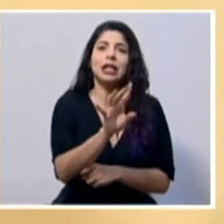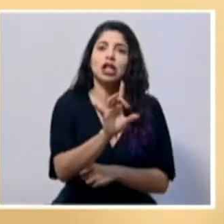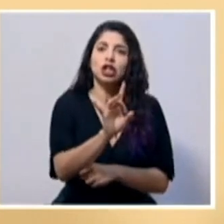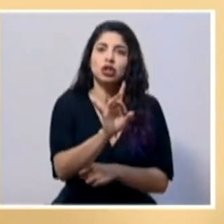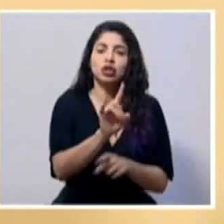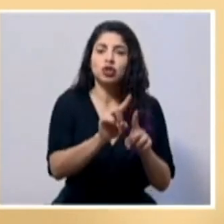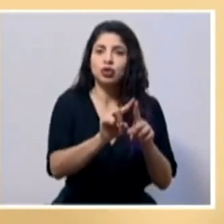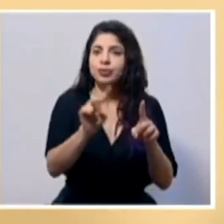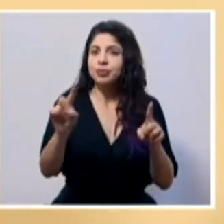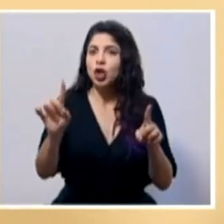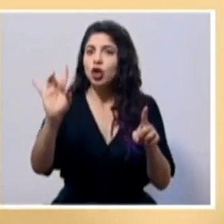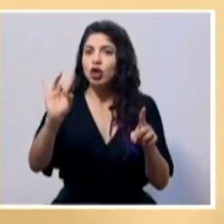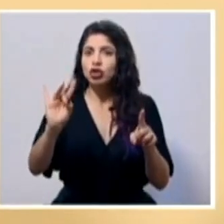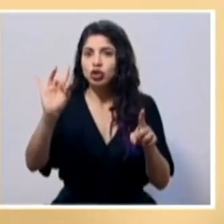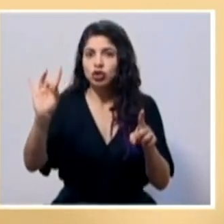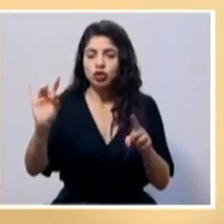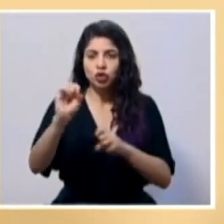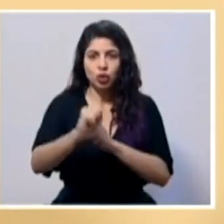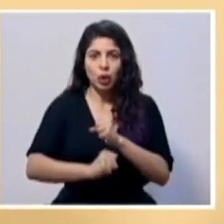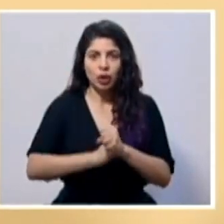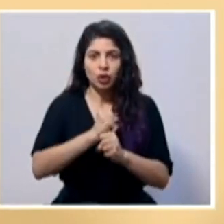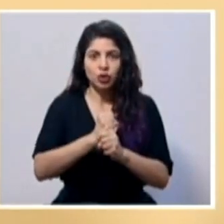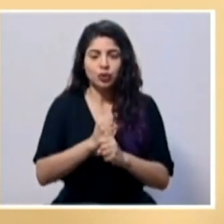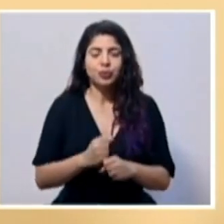los 88 años.